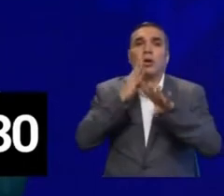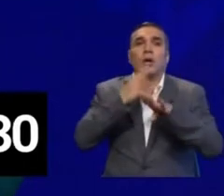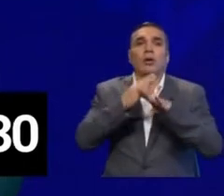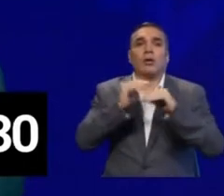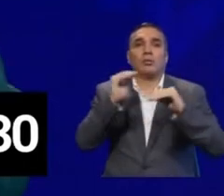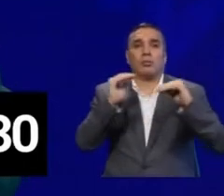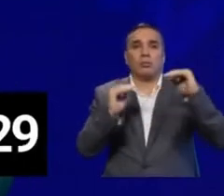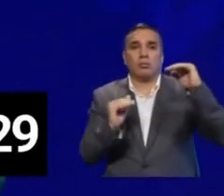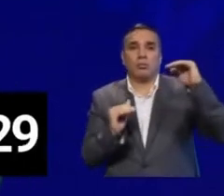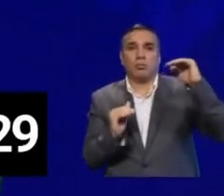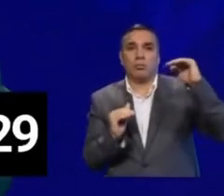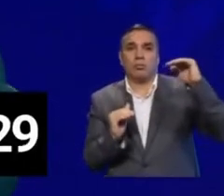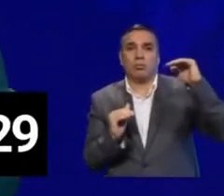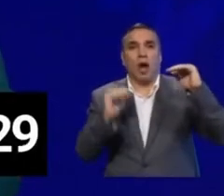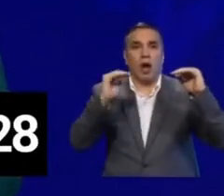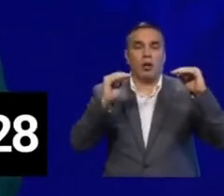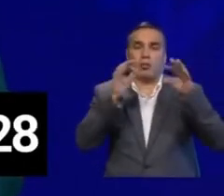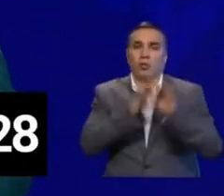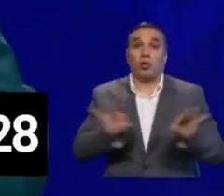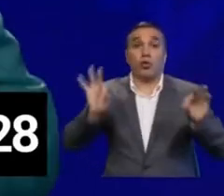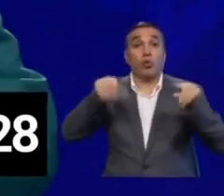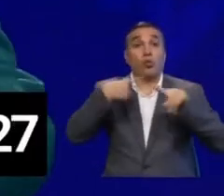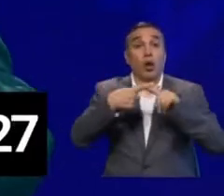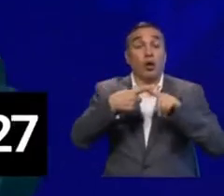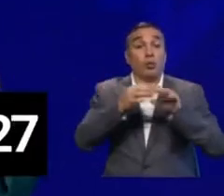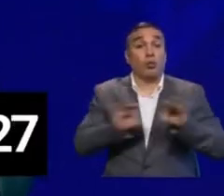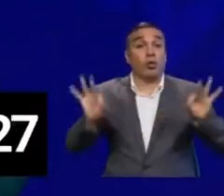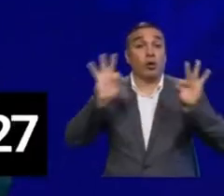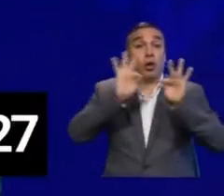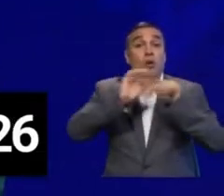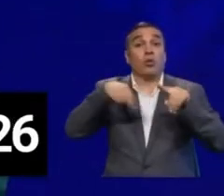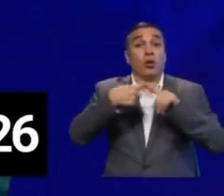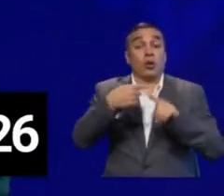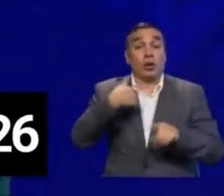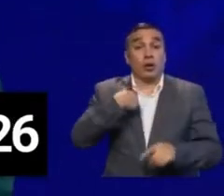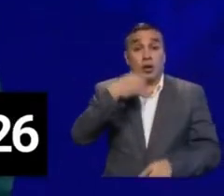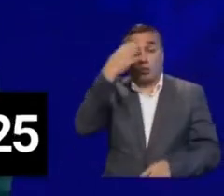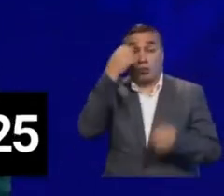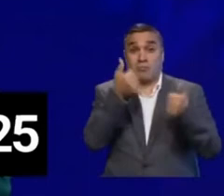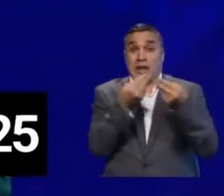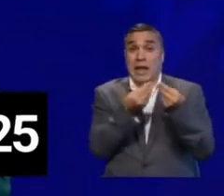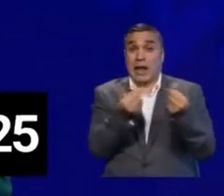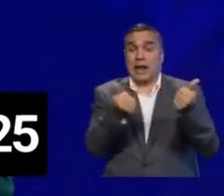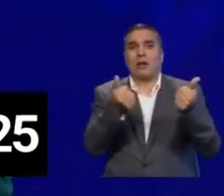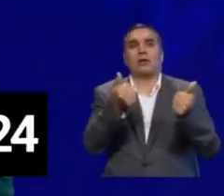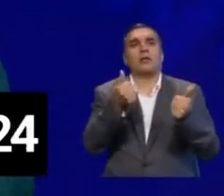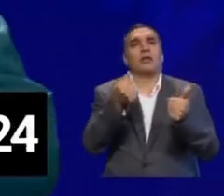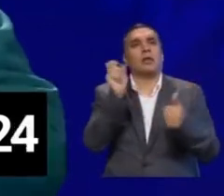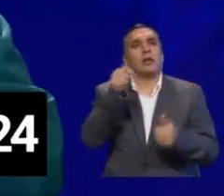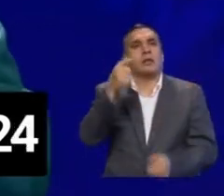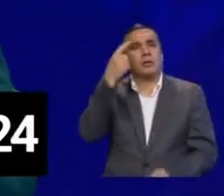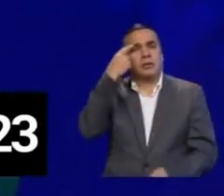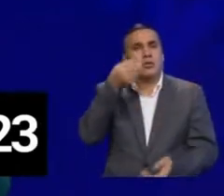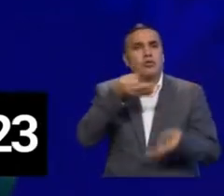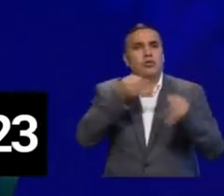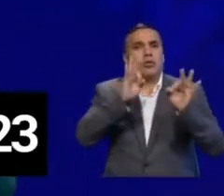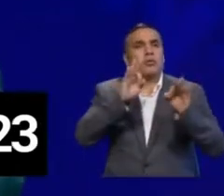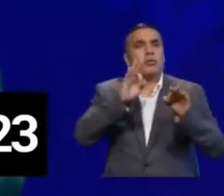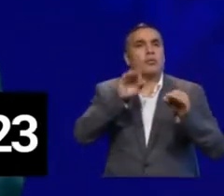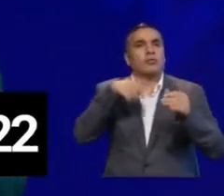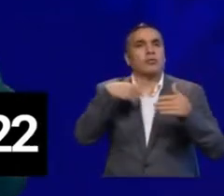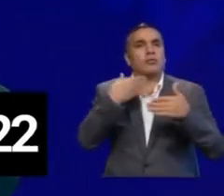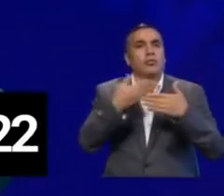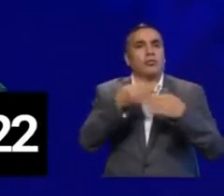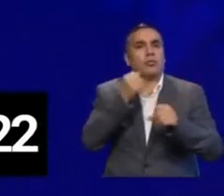desigualdad. Cuando tenemos una educación de calidad que no es igual para todos los ecuatorianos, tenemos que pensar también en mecanismos de acción